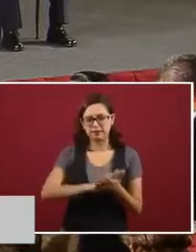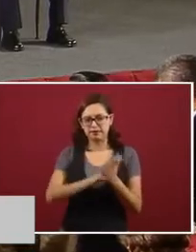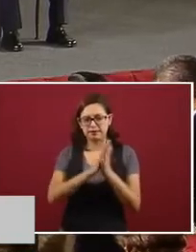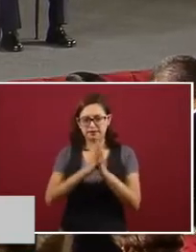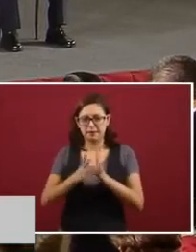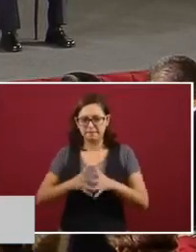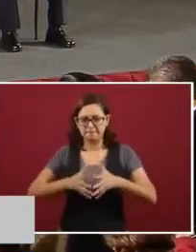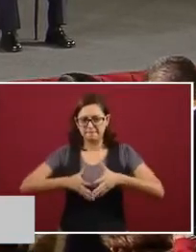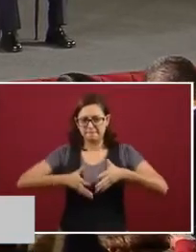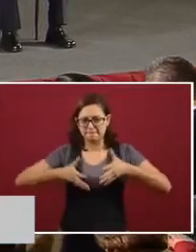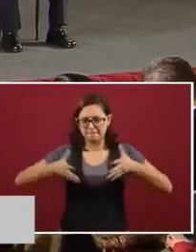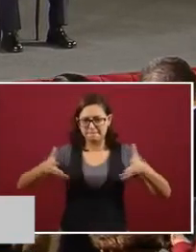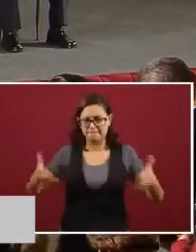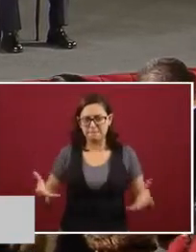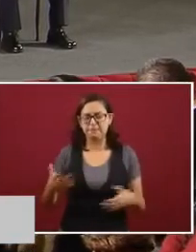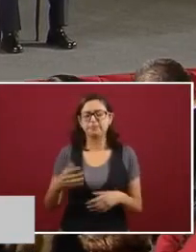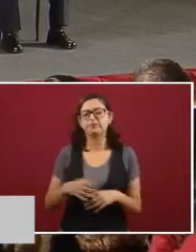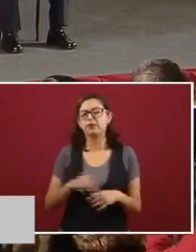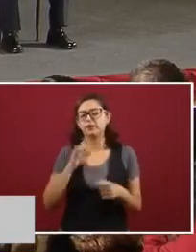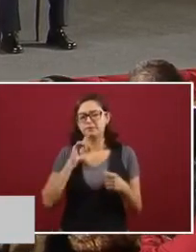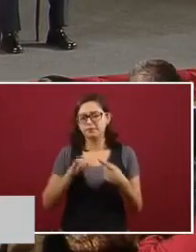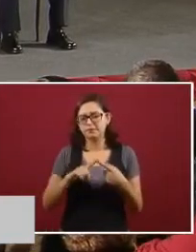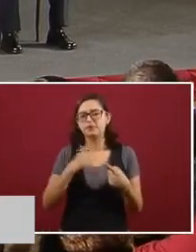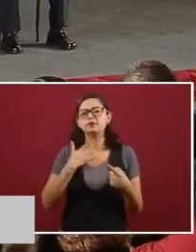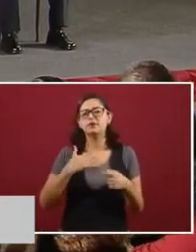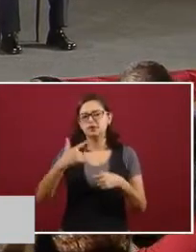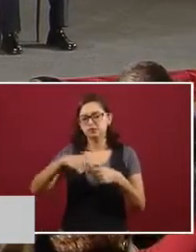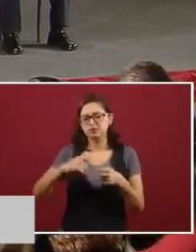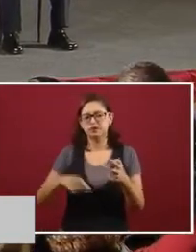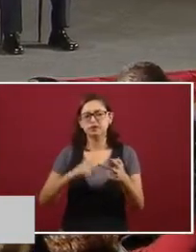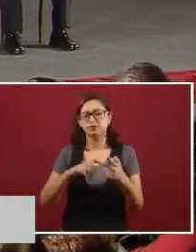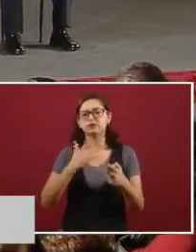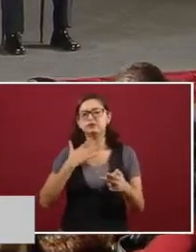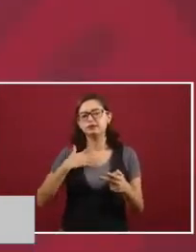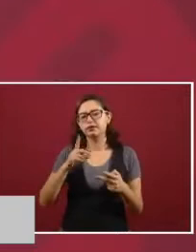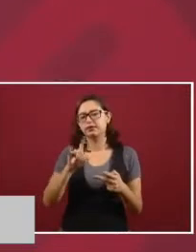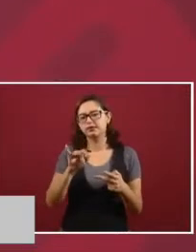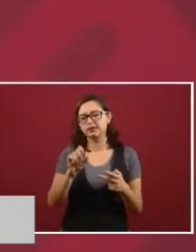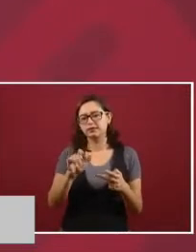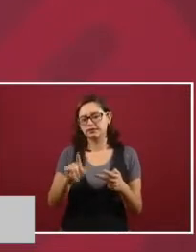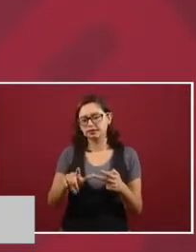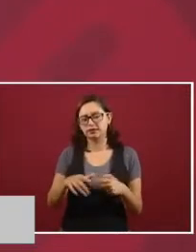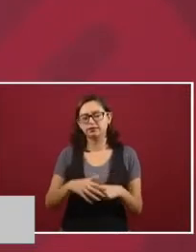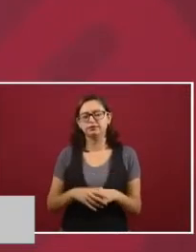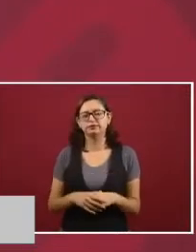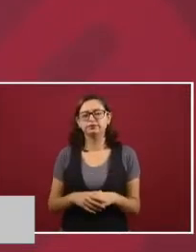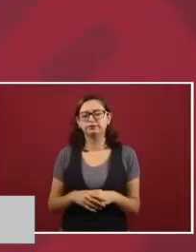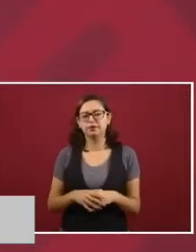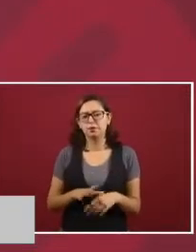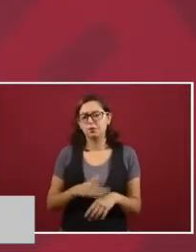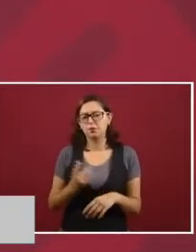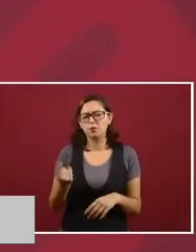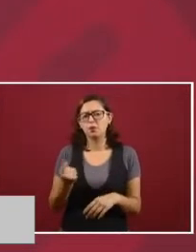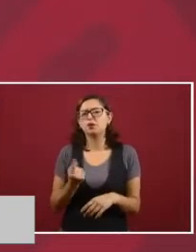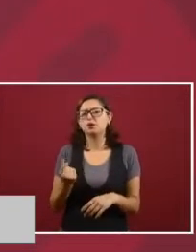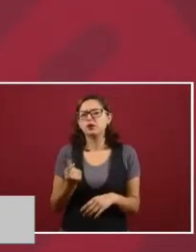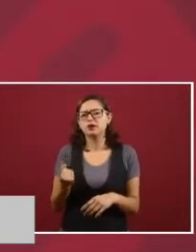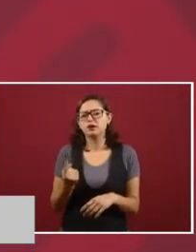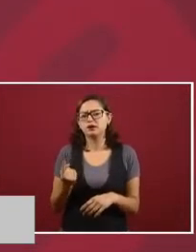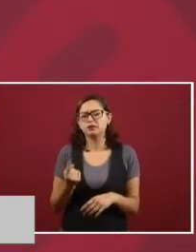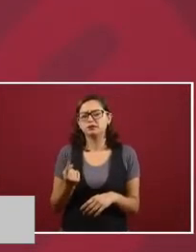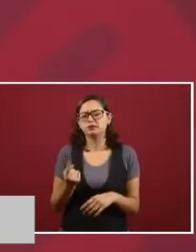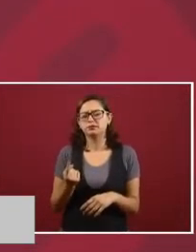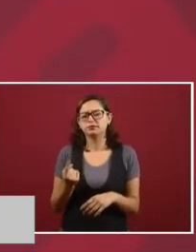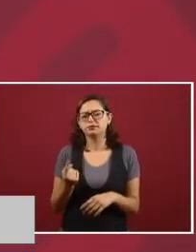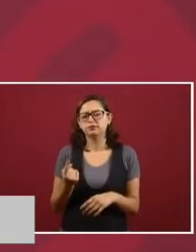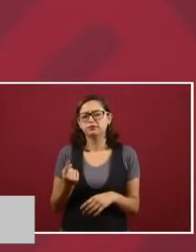Se tiene controlado el suministro de energía eléctrica en la península de Baja California, ya que no está interconectado con la línea nacional, y lo mismo en el sur